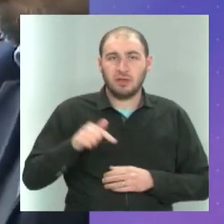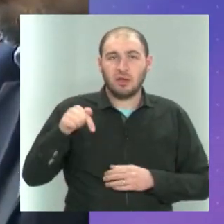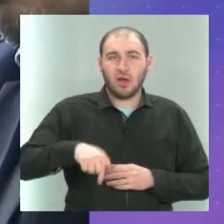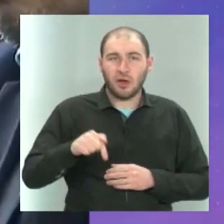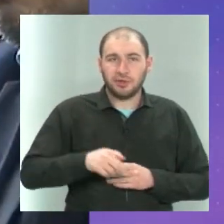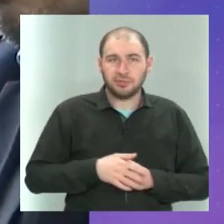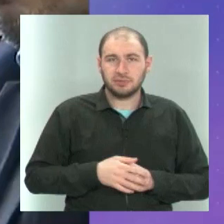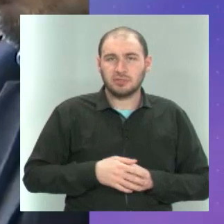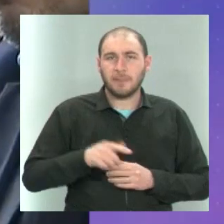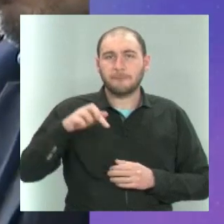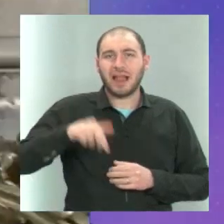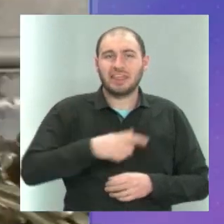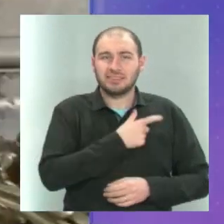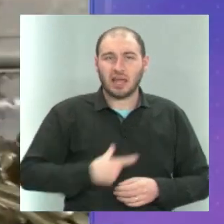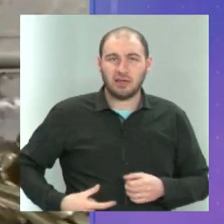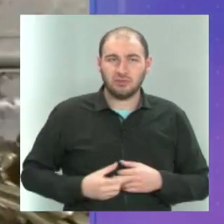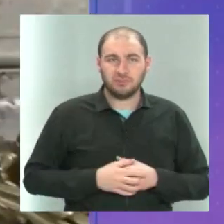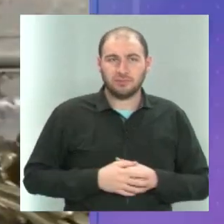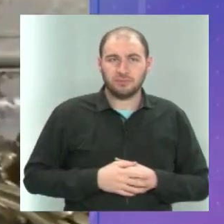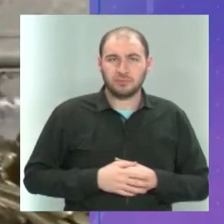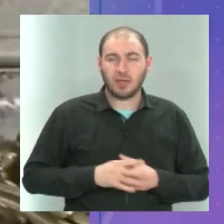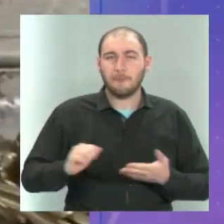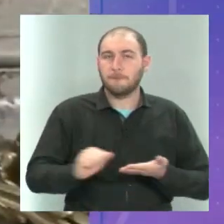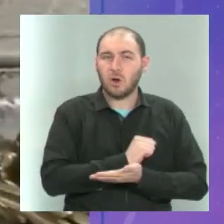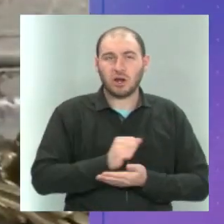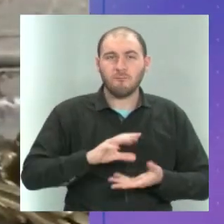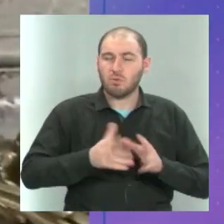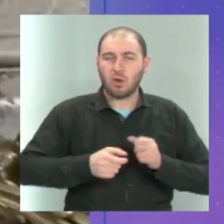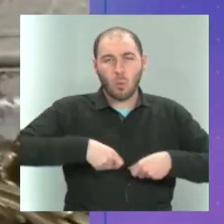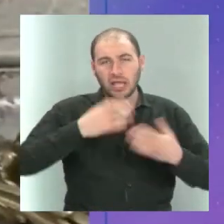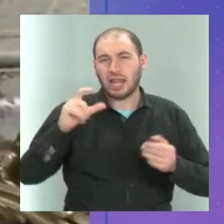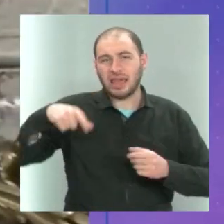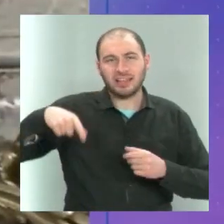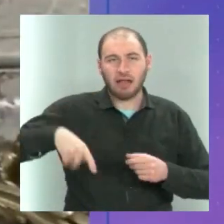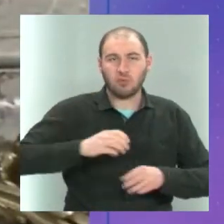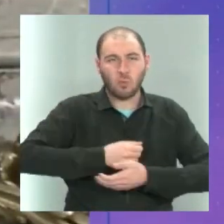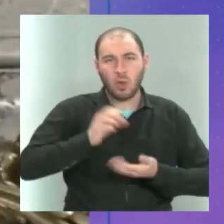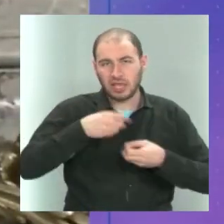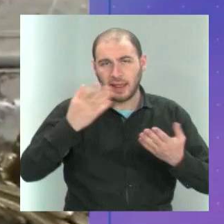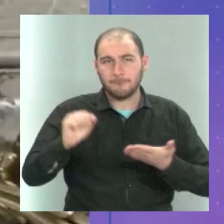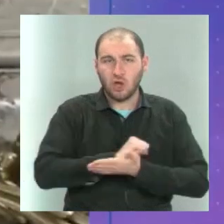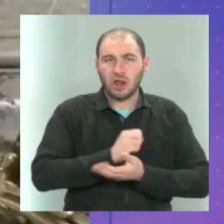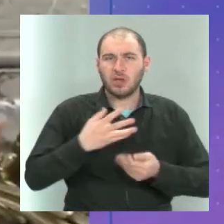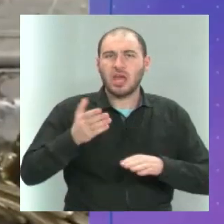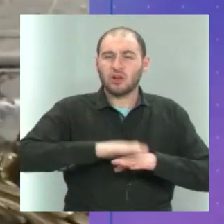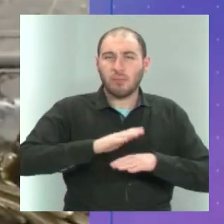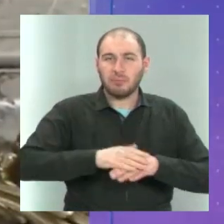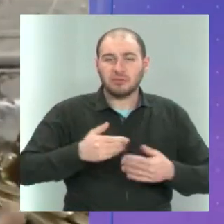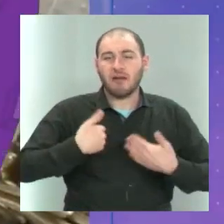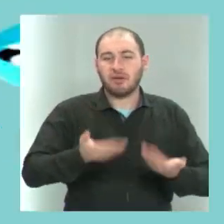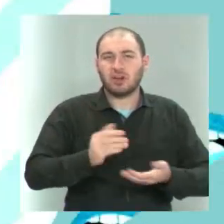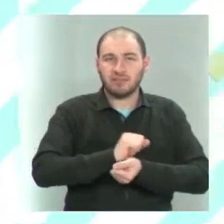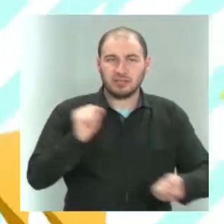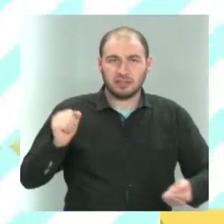es ya una política de Estado, es erradicar todo tipo de esclavitud, porque nuestro compromiso es con la